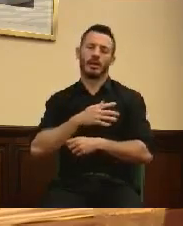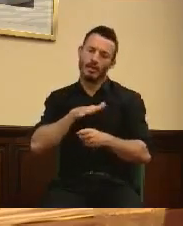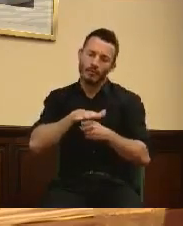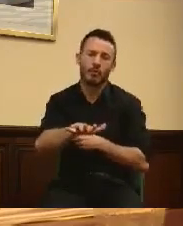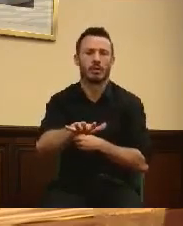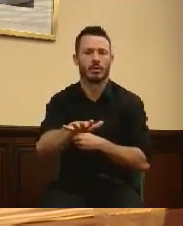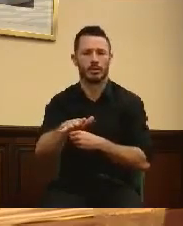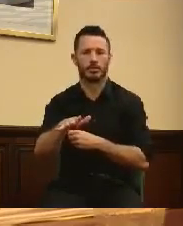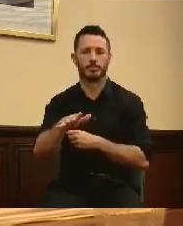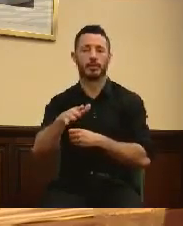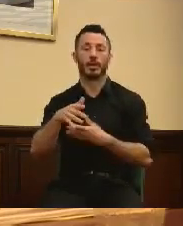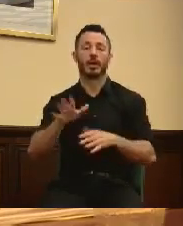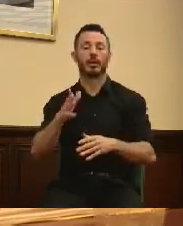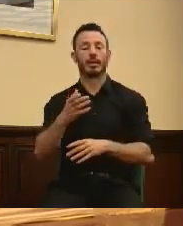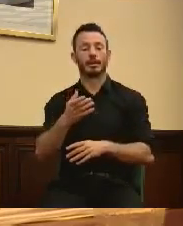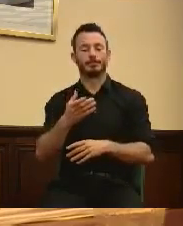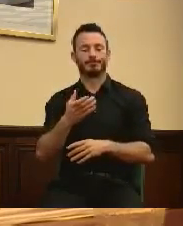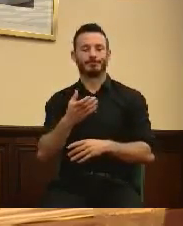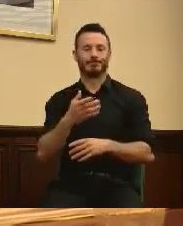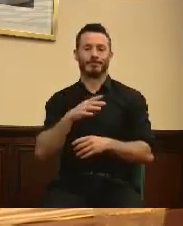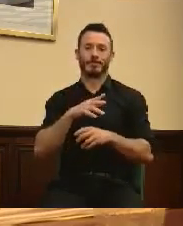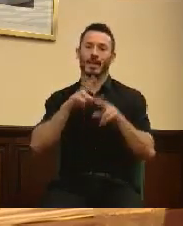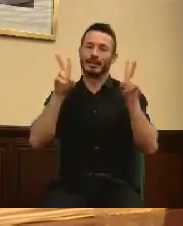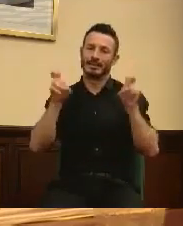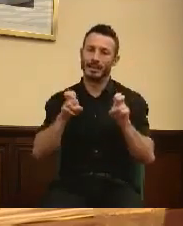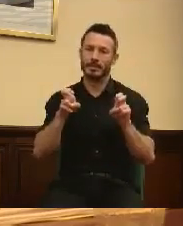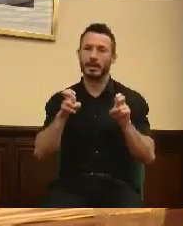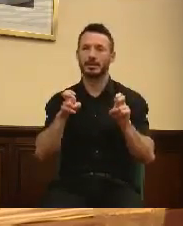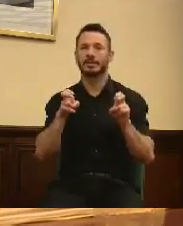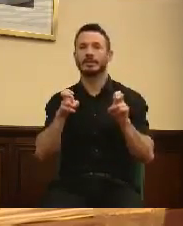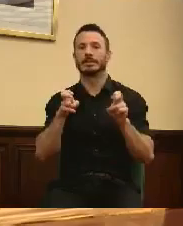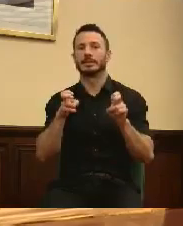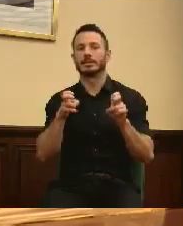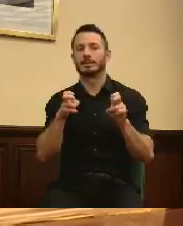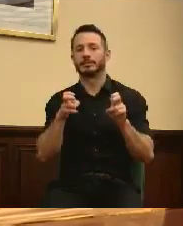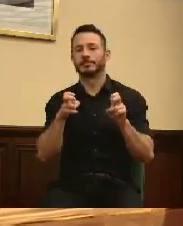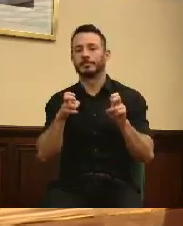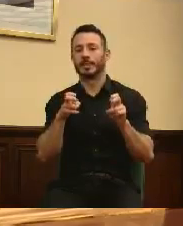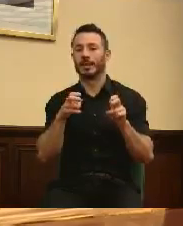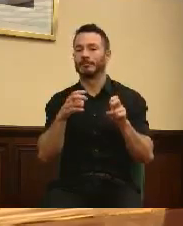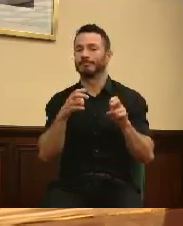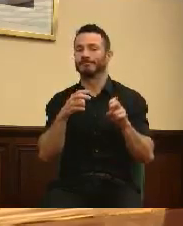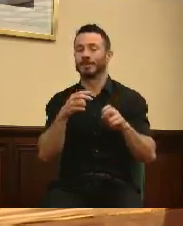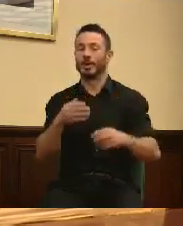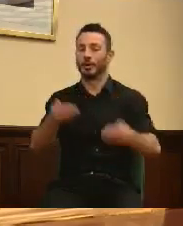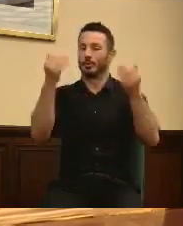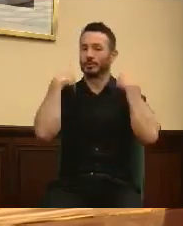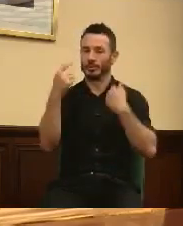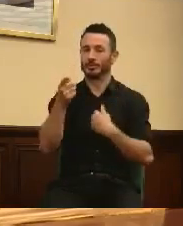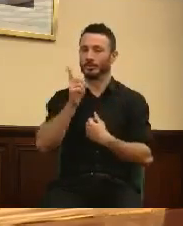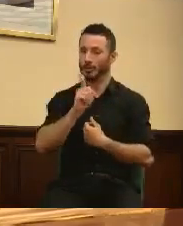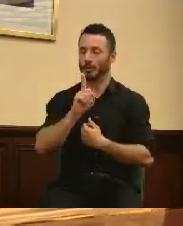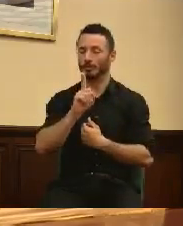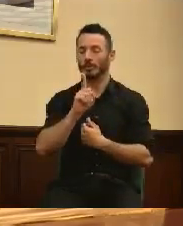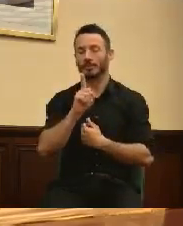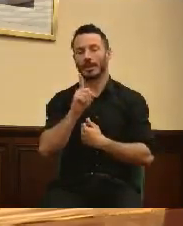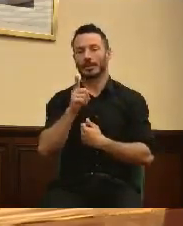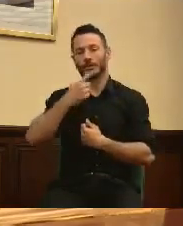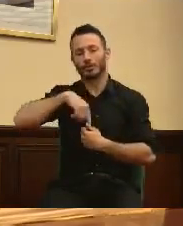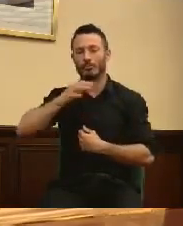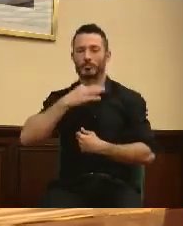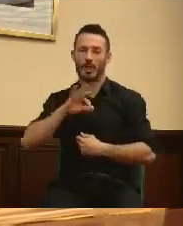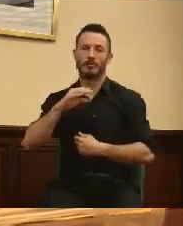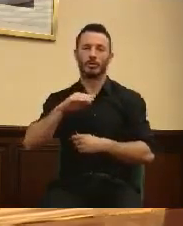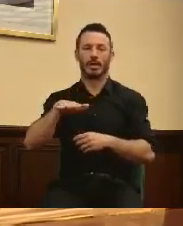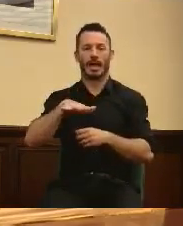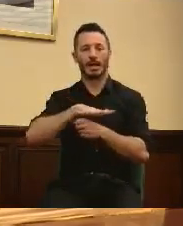escapen de nuestras competencias y de nuestro ámbito, sí podamos aportar medidas locales al respecto. Pero lo cierto es que no siempre se puede